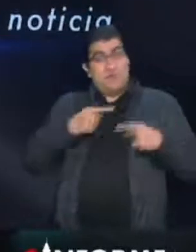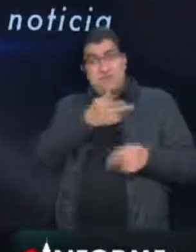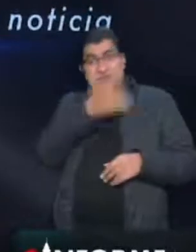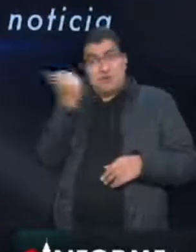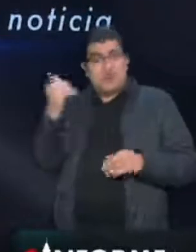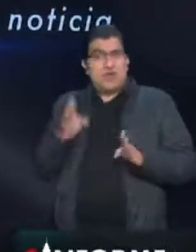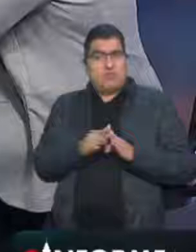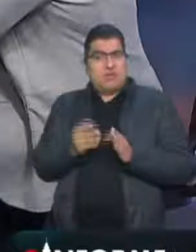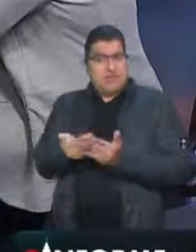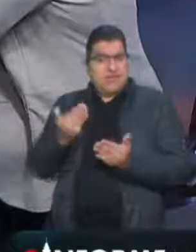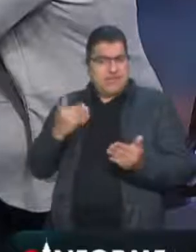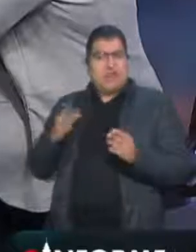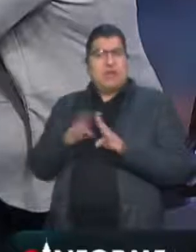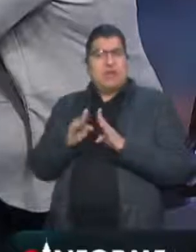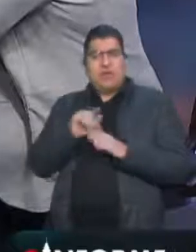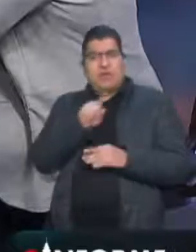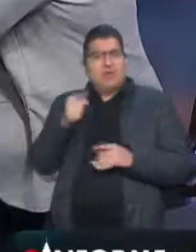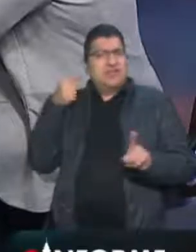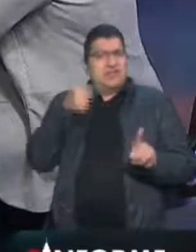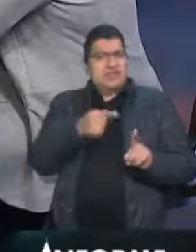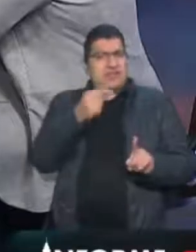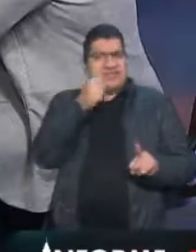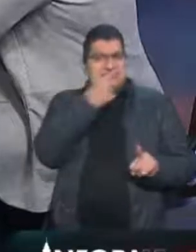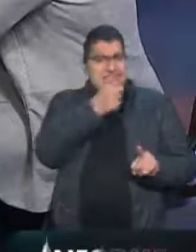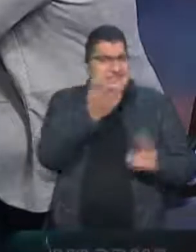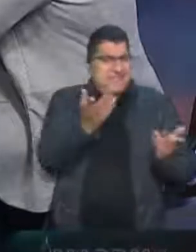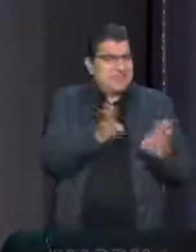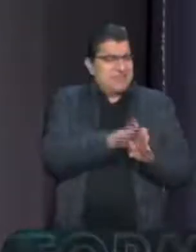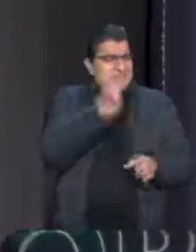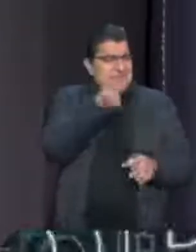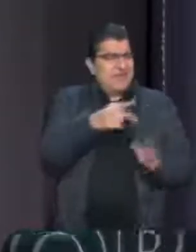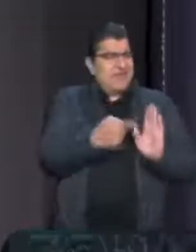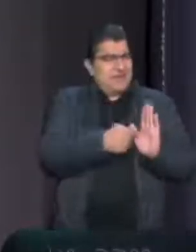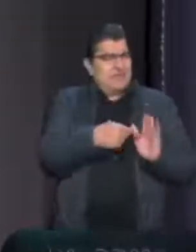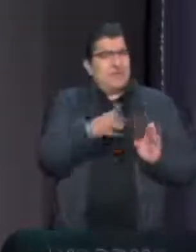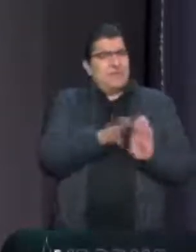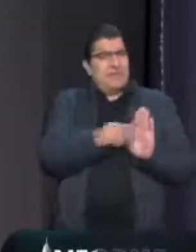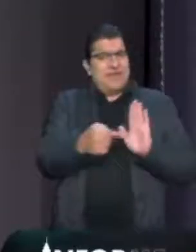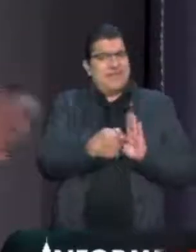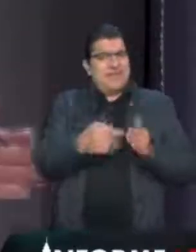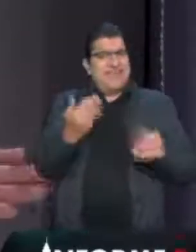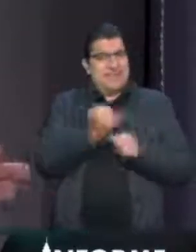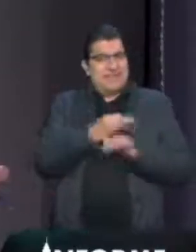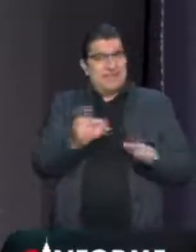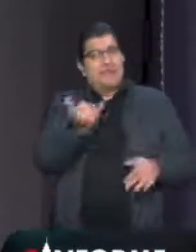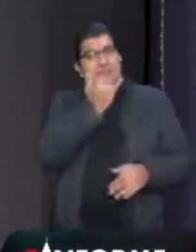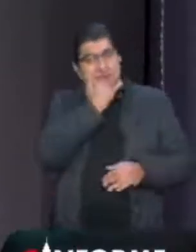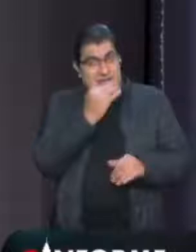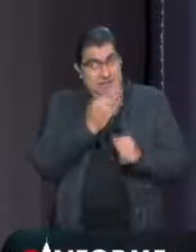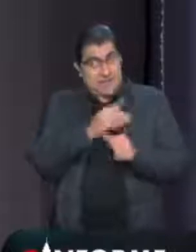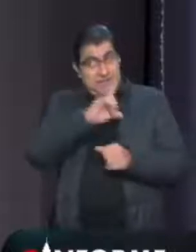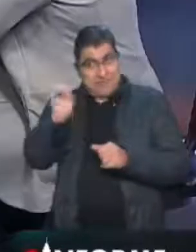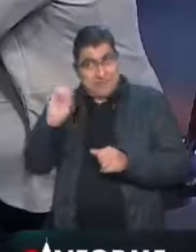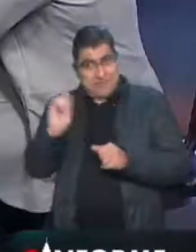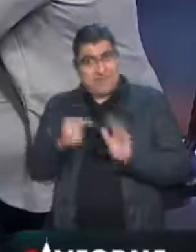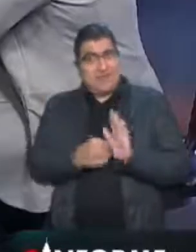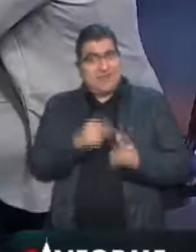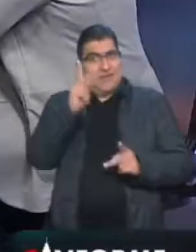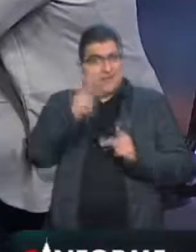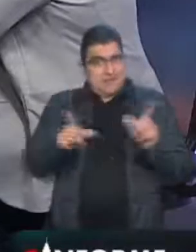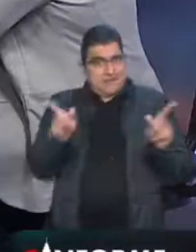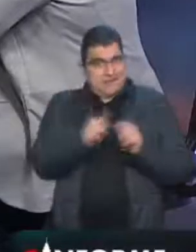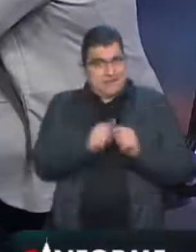el antecedente de qué es a lo que te refieres en realidad. Sí. Vamos a presentar apenas esa información. Les pido que no se vayan porque nos vamos a un